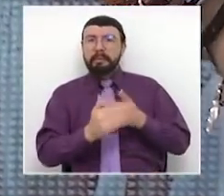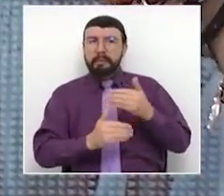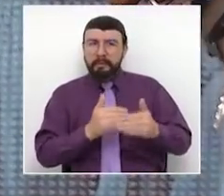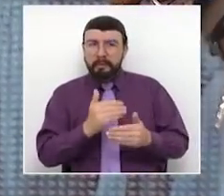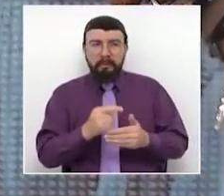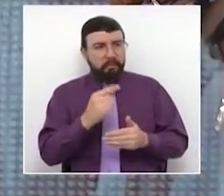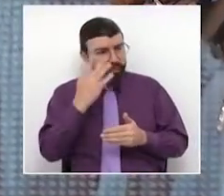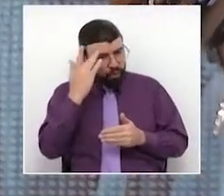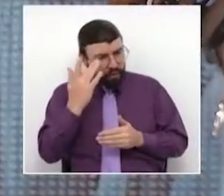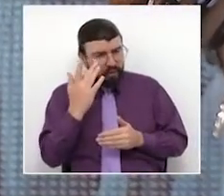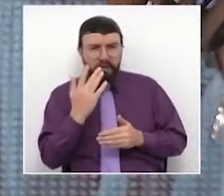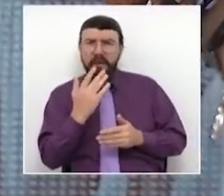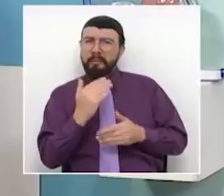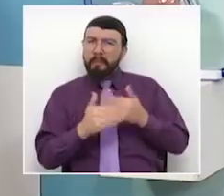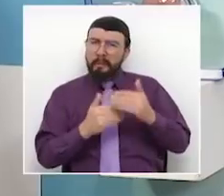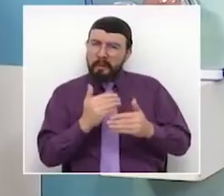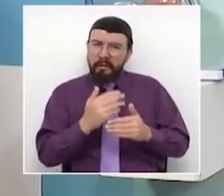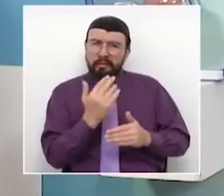compuestos articulares